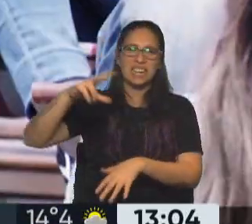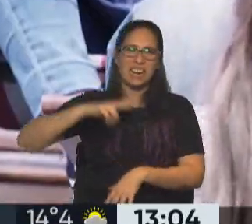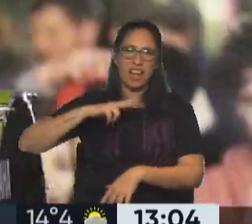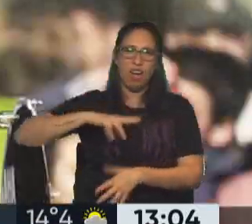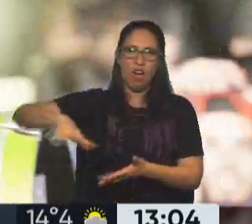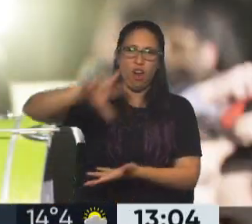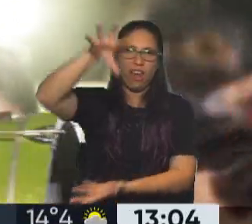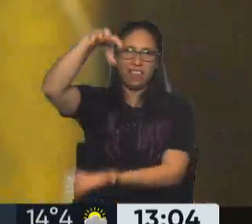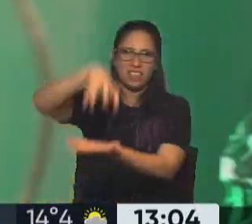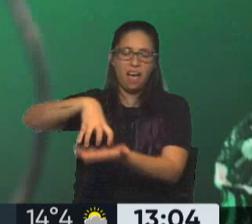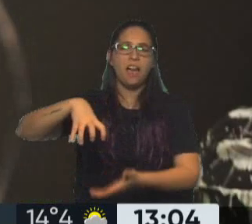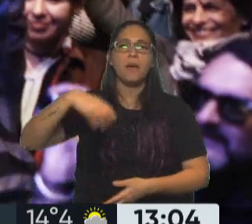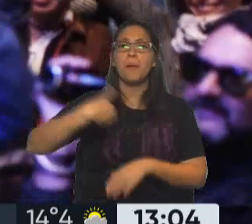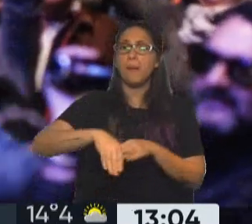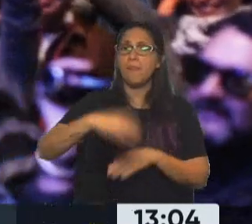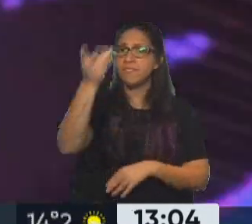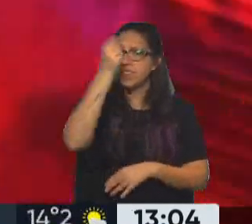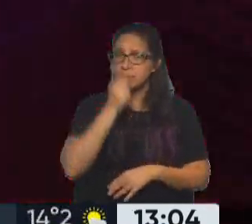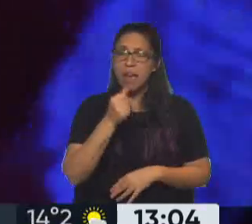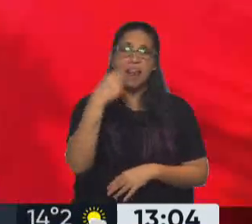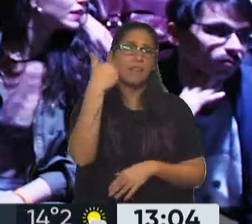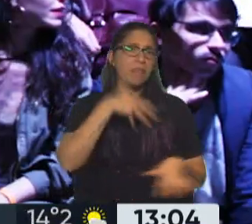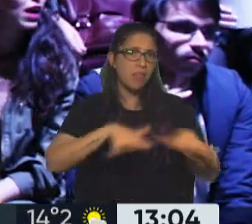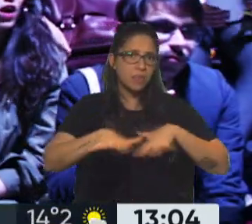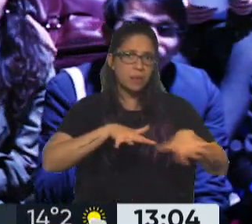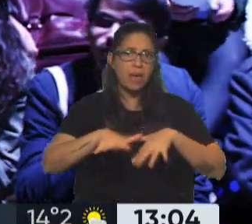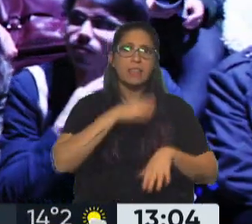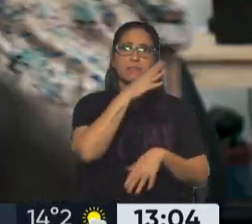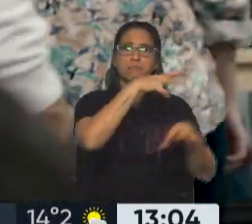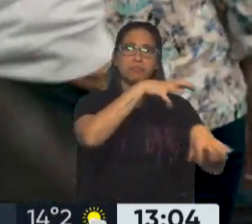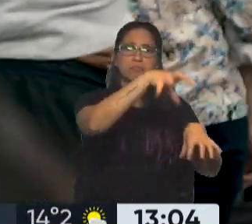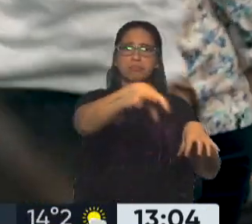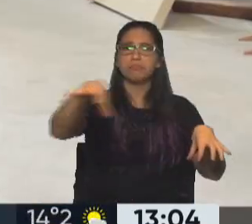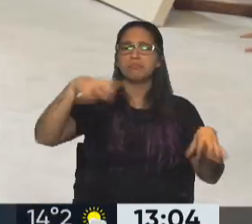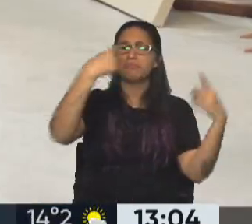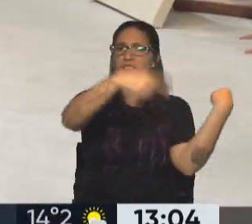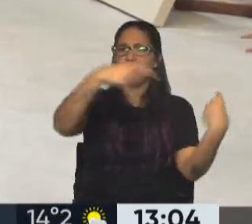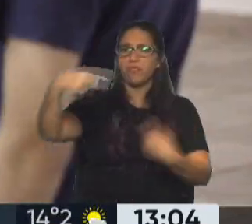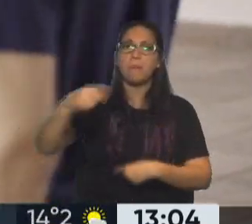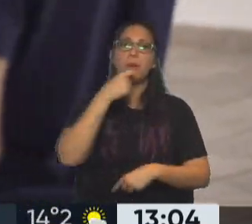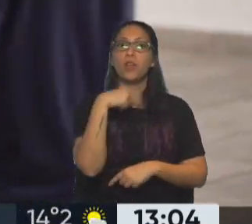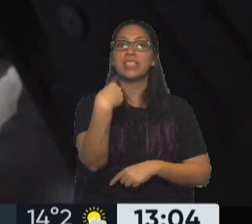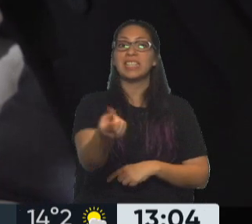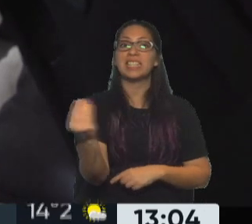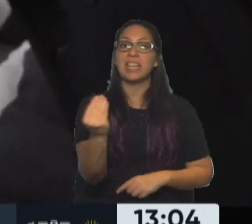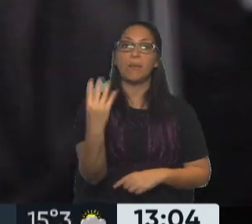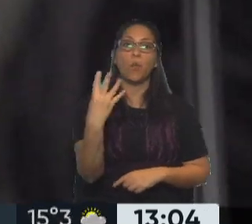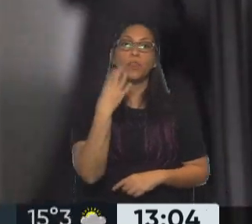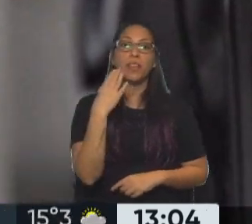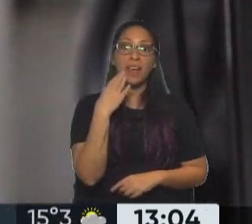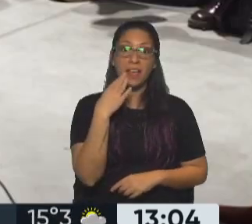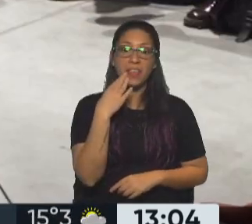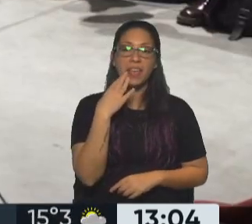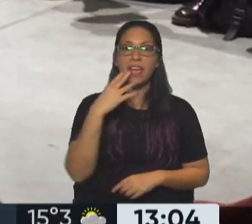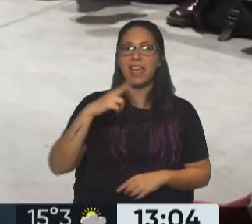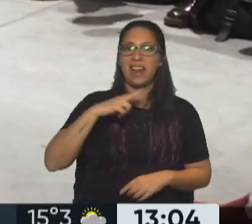lo que va a ocurrir este fin de semana. Hay actividades en distintas disciplinas, por ejemplo este sábado desde las 4 de la tarde en el